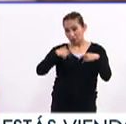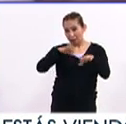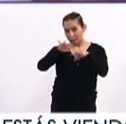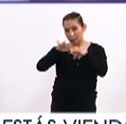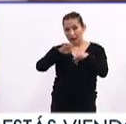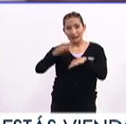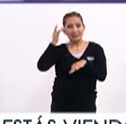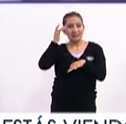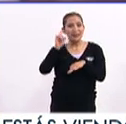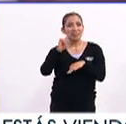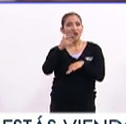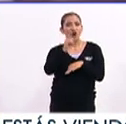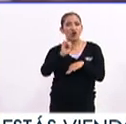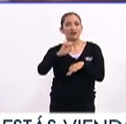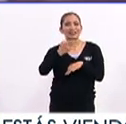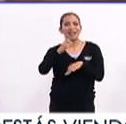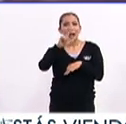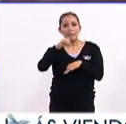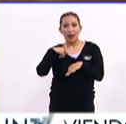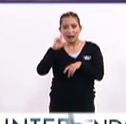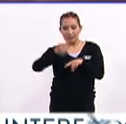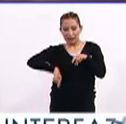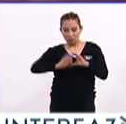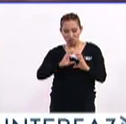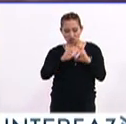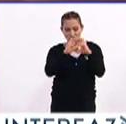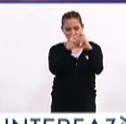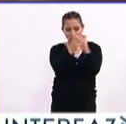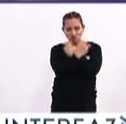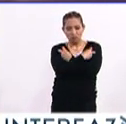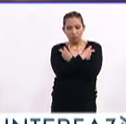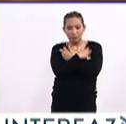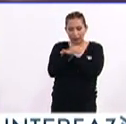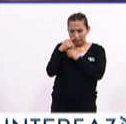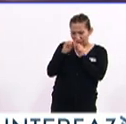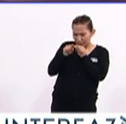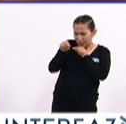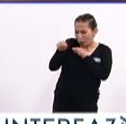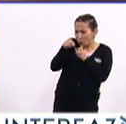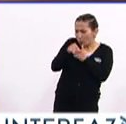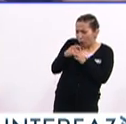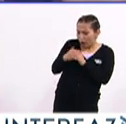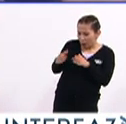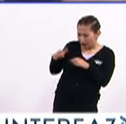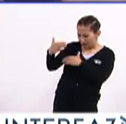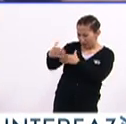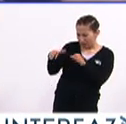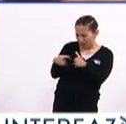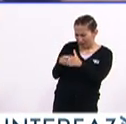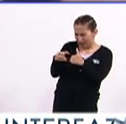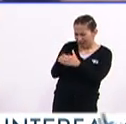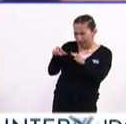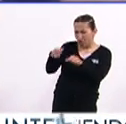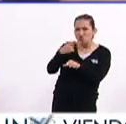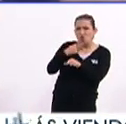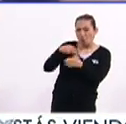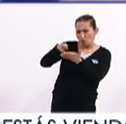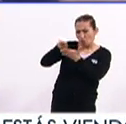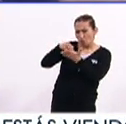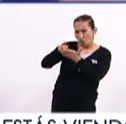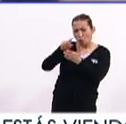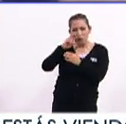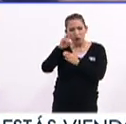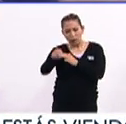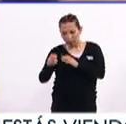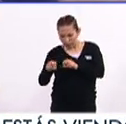de San Diego Chalma, los especialistas liberaron el cráneo y a poca distancia ubicaron un cubo estucado y decorado con color rojo y el